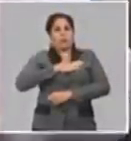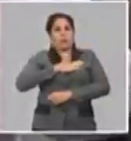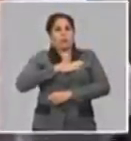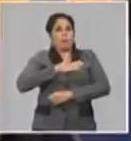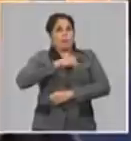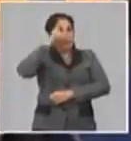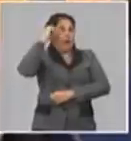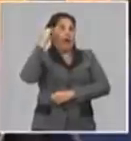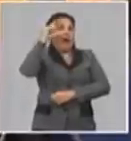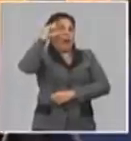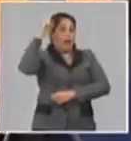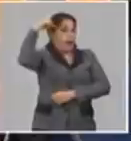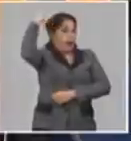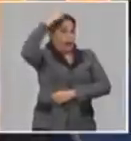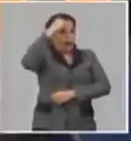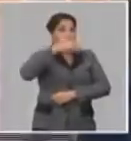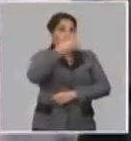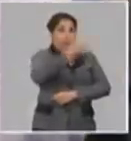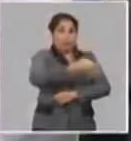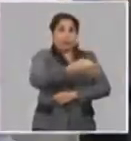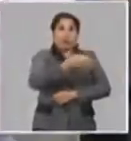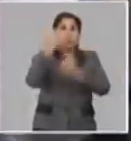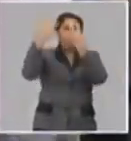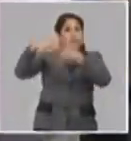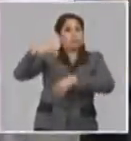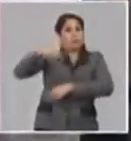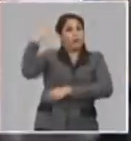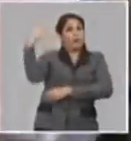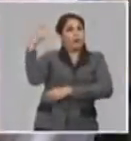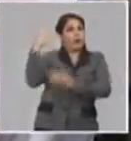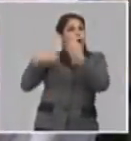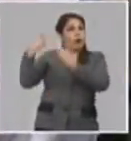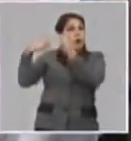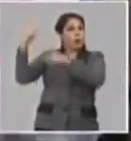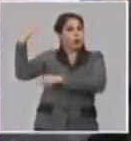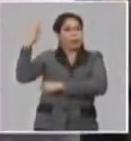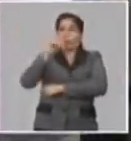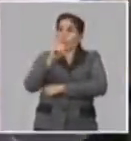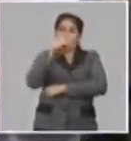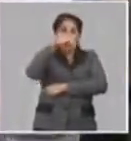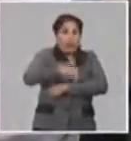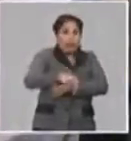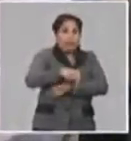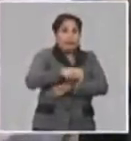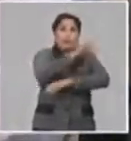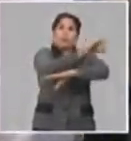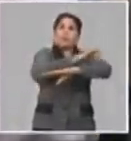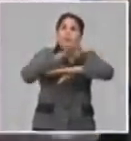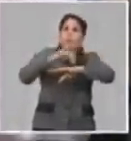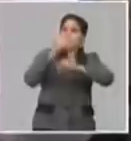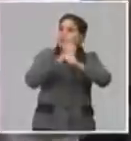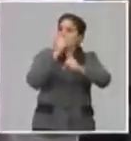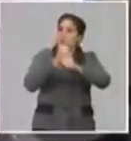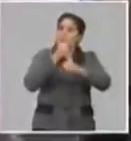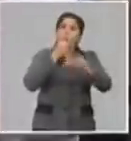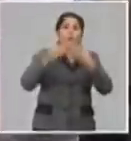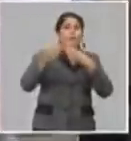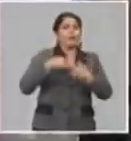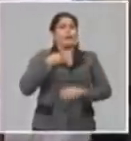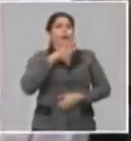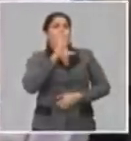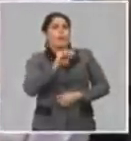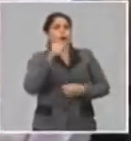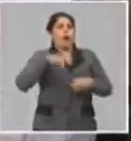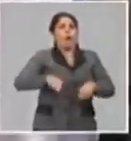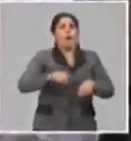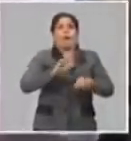en nuestra industria y en nuestra producción nacional. Y la estrategia, eso ya es un diseño, eso no es un lema. O sea, eso no por decirse